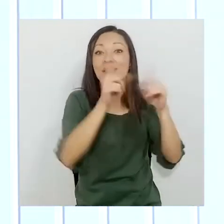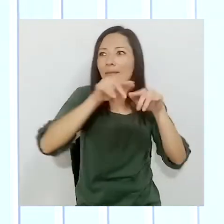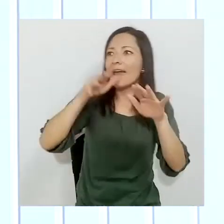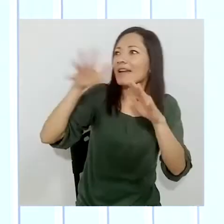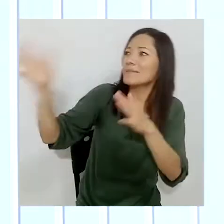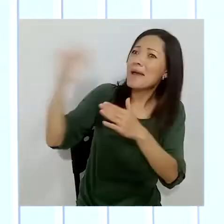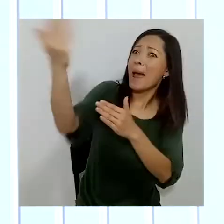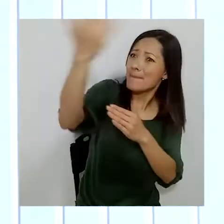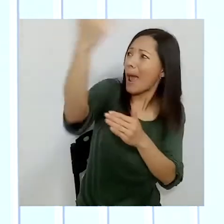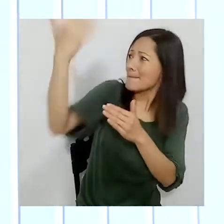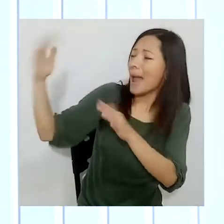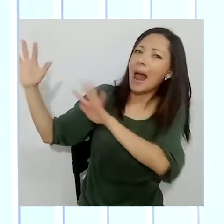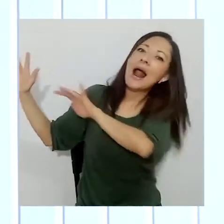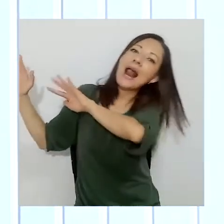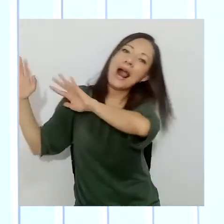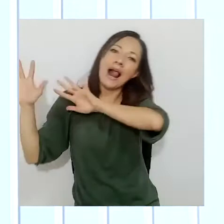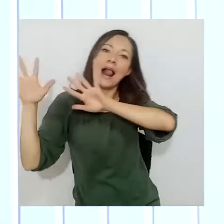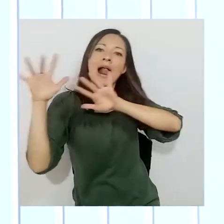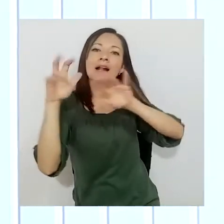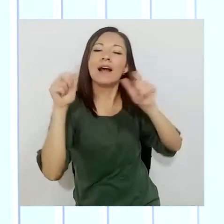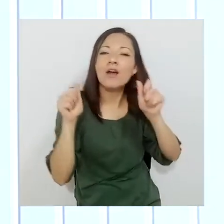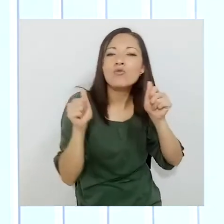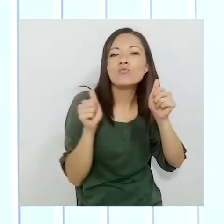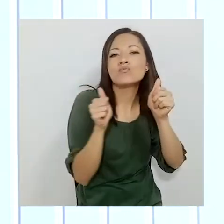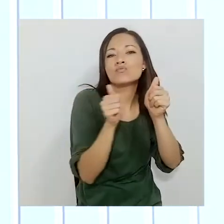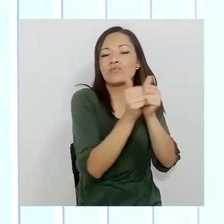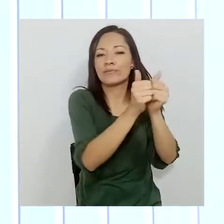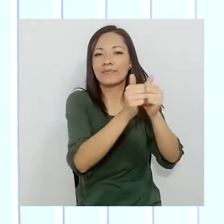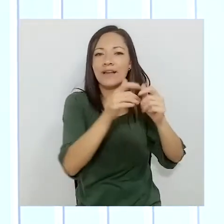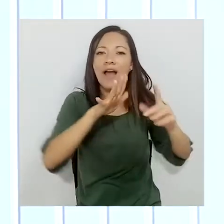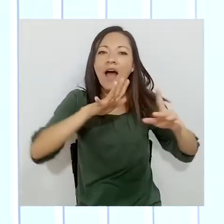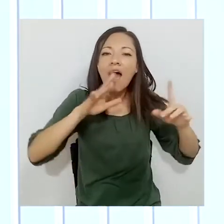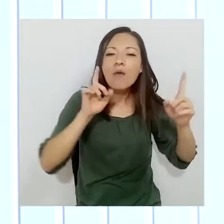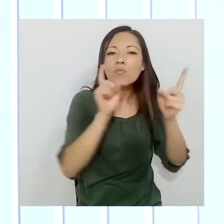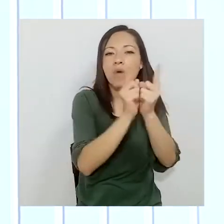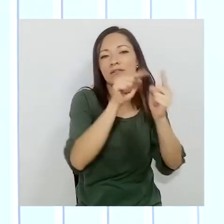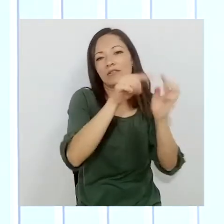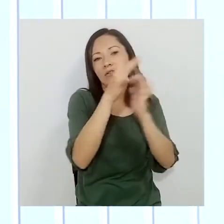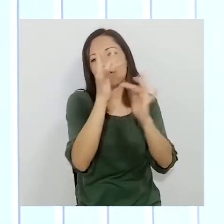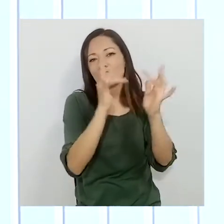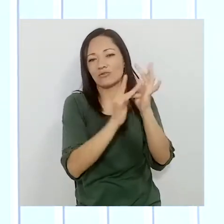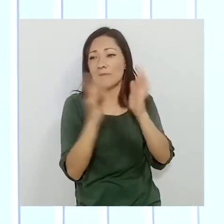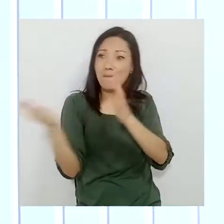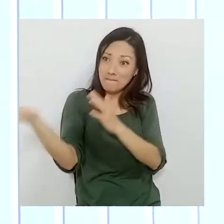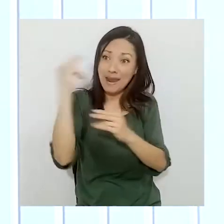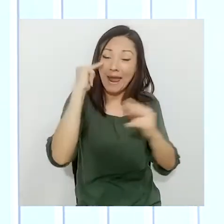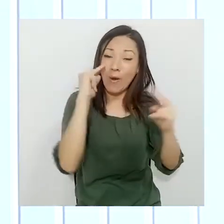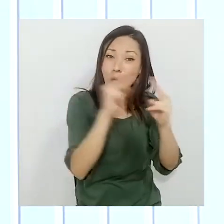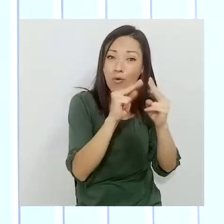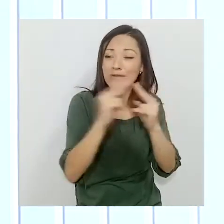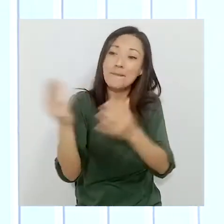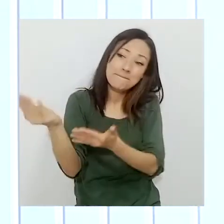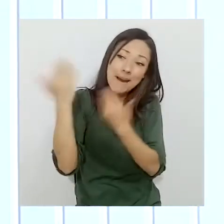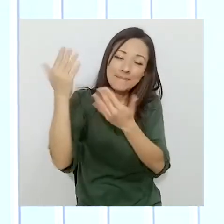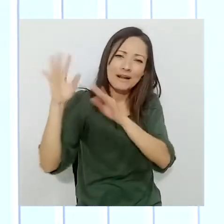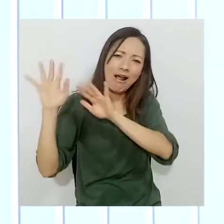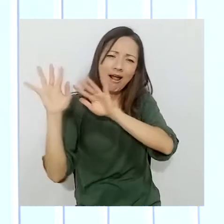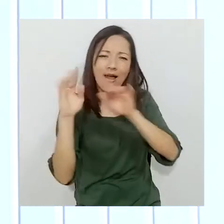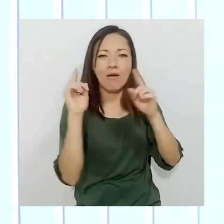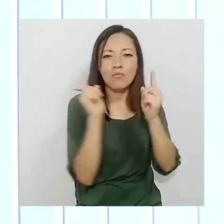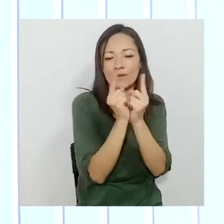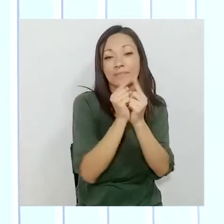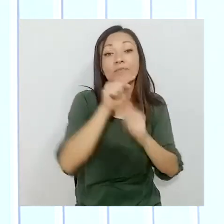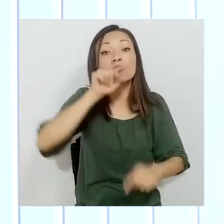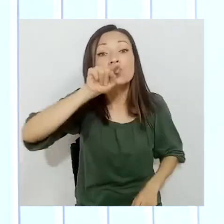otros los llevó a encontrarse, los introdujo en el camino. Vengan, vamos, conozcámoslo. Usted y